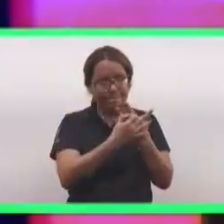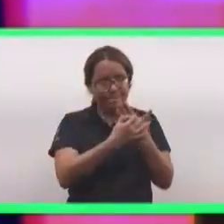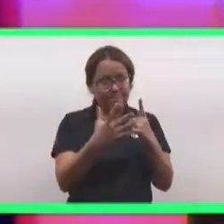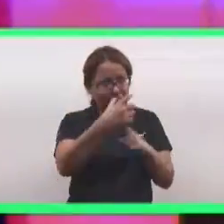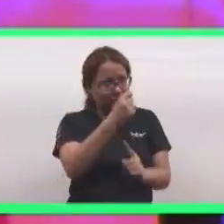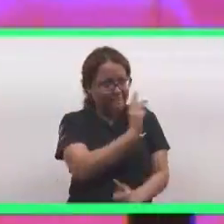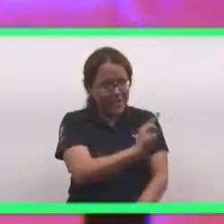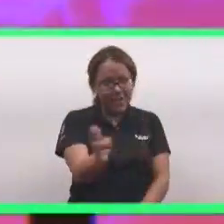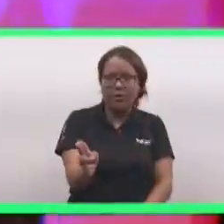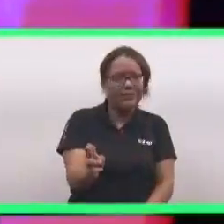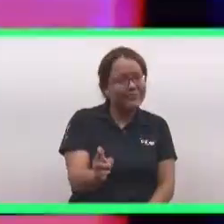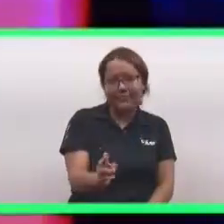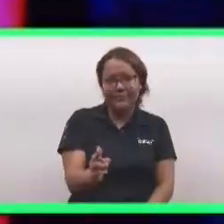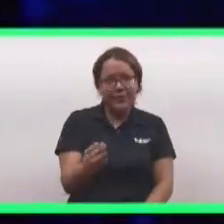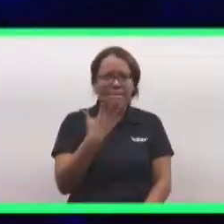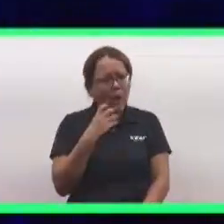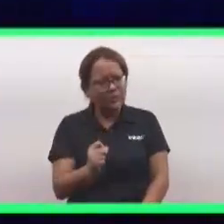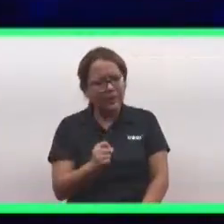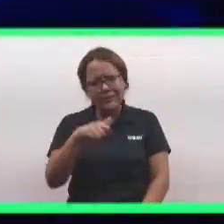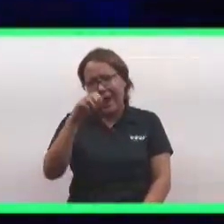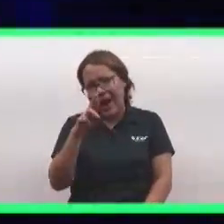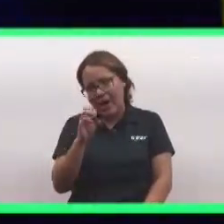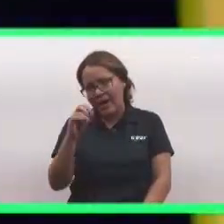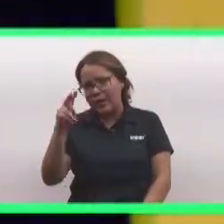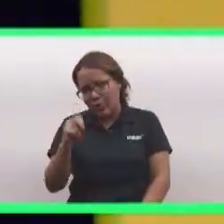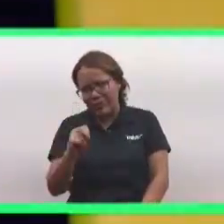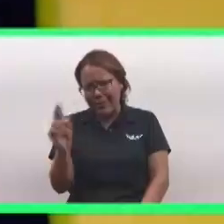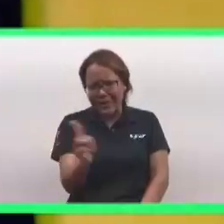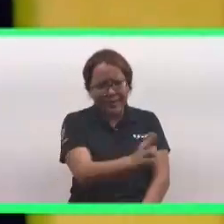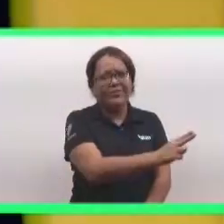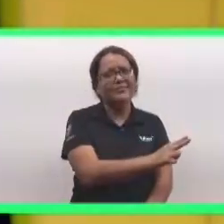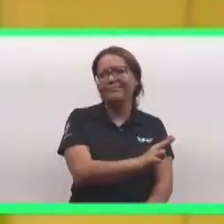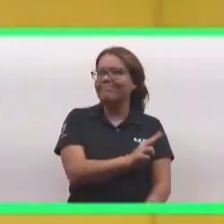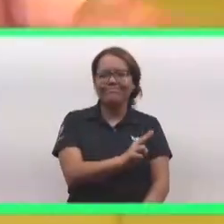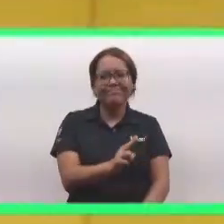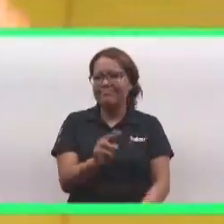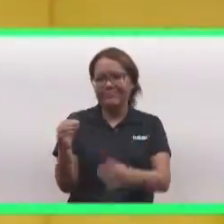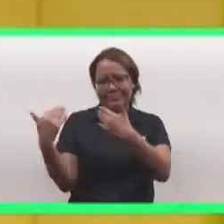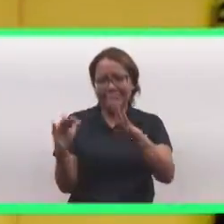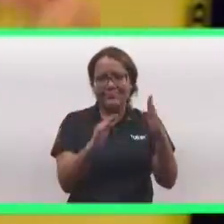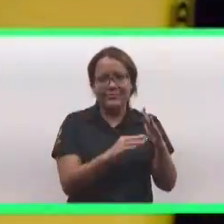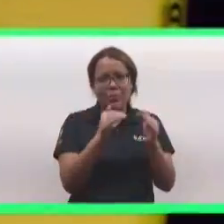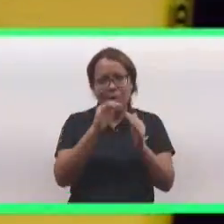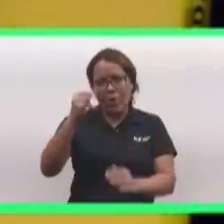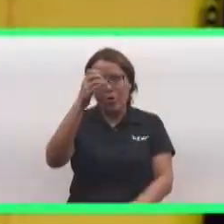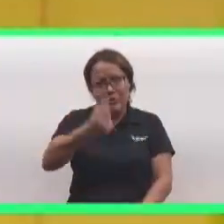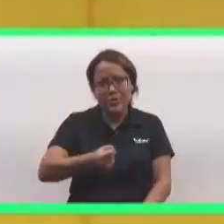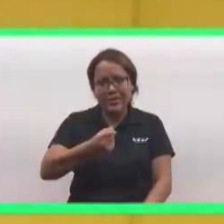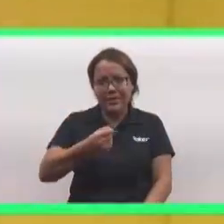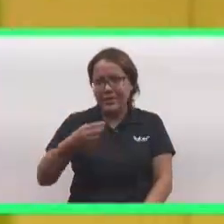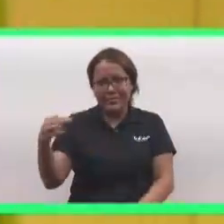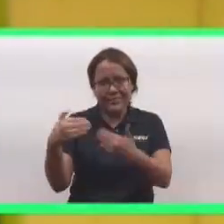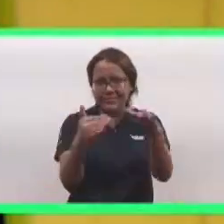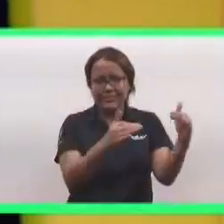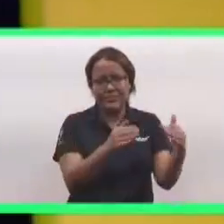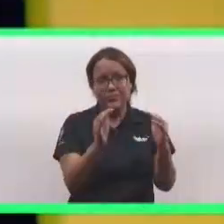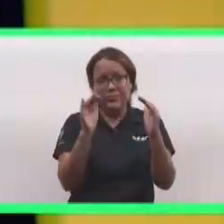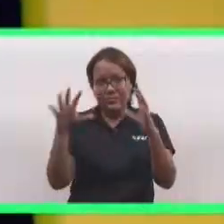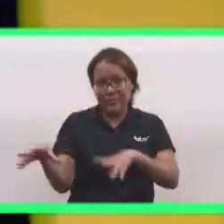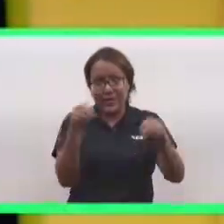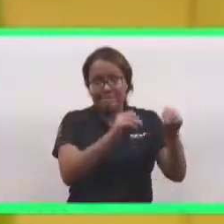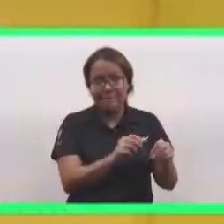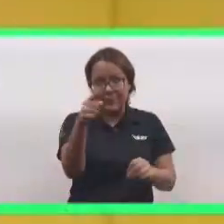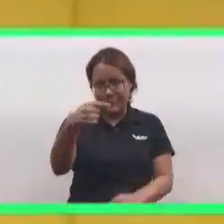Moisés, ni tampoco era el mismo que era para Aarón. Y en un futuro muy cercano después de eso, no era el mismo para Josué. Cada uno de nosotros tiene un